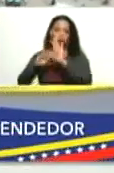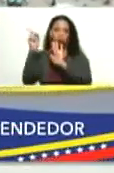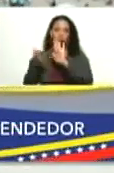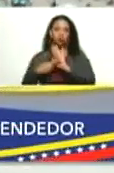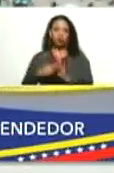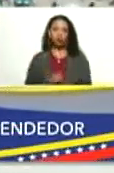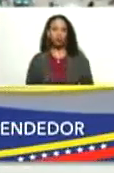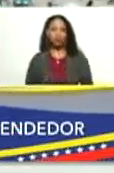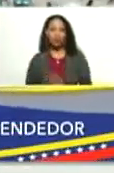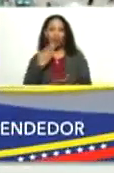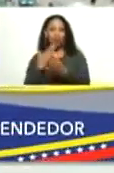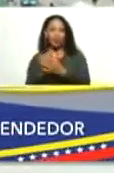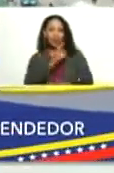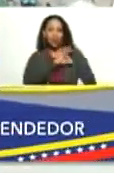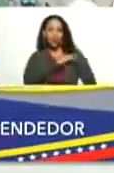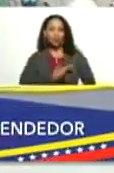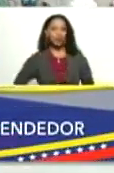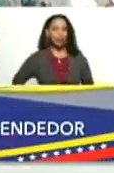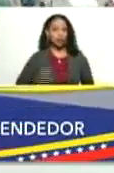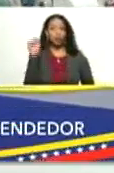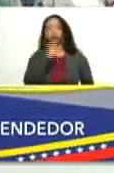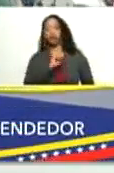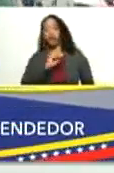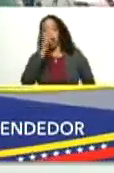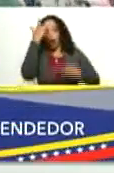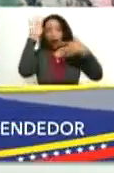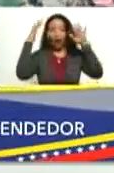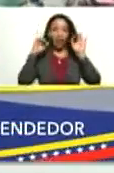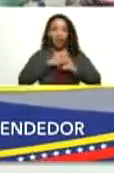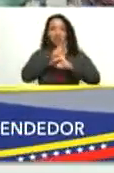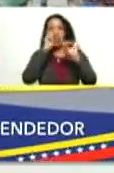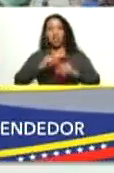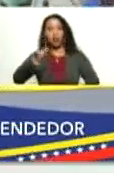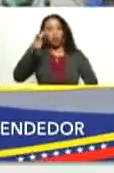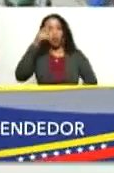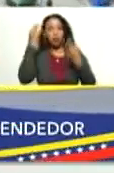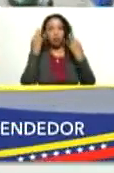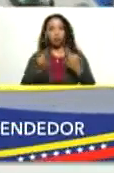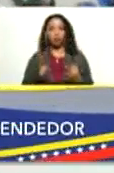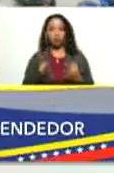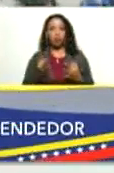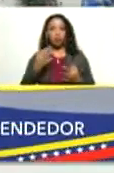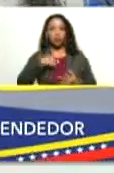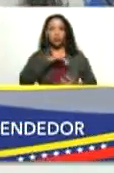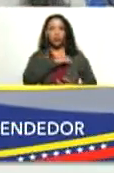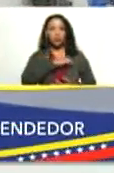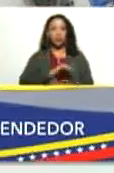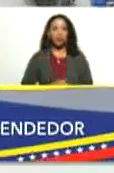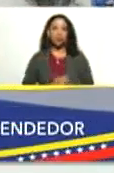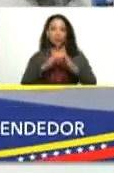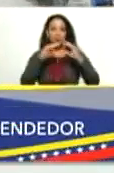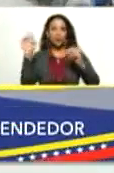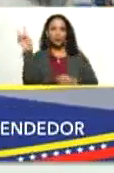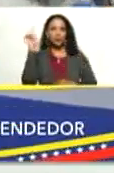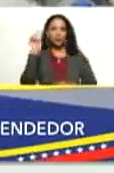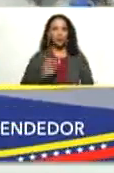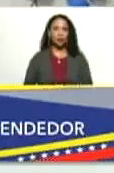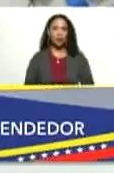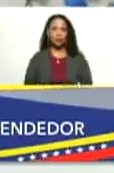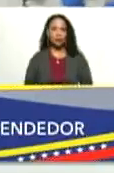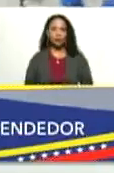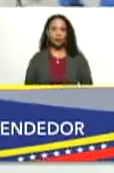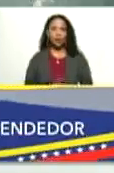señor presidente. Sí, efectivamente, carnavales felices y seguros. Eso fue lo que tuvimos nosotros en toda Venezuela.